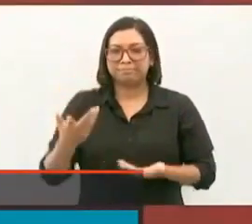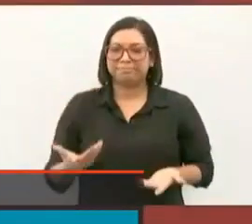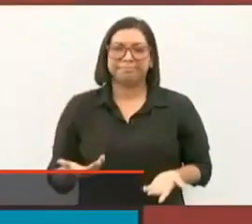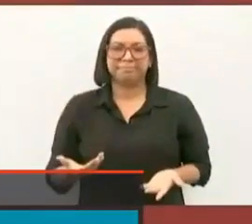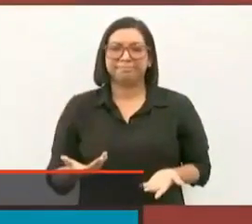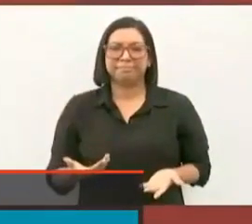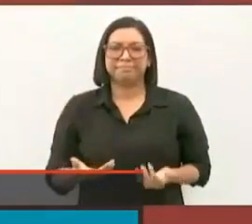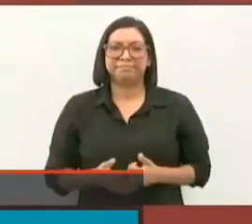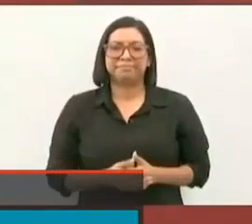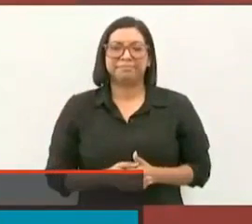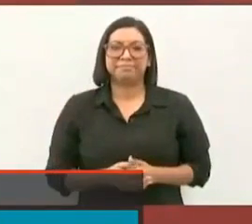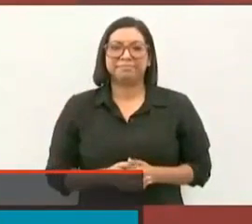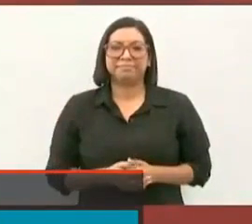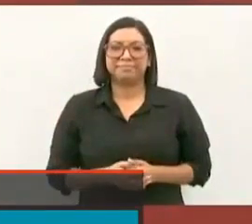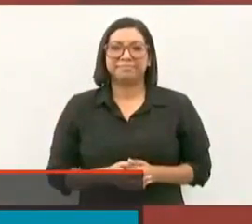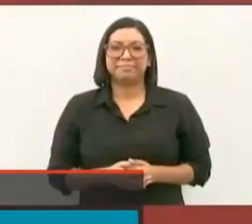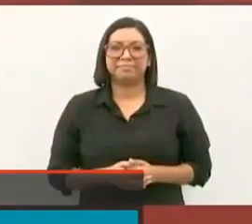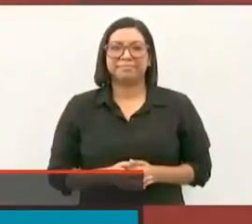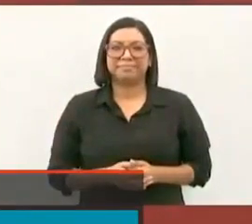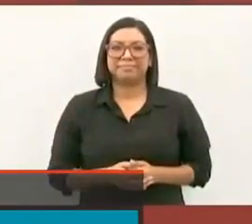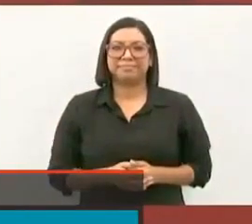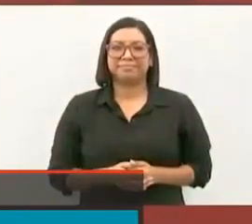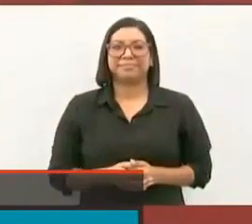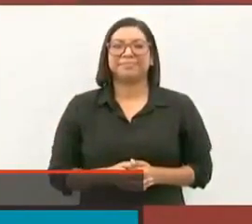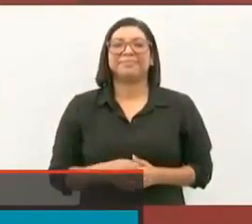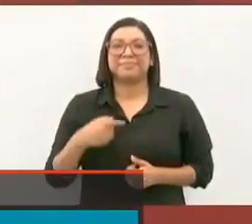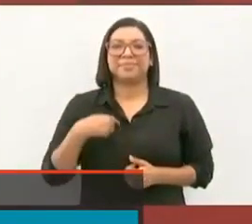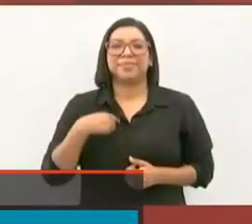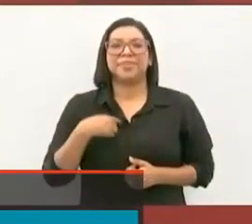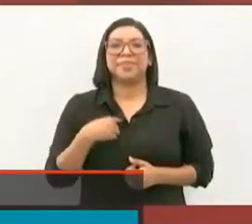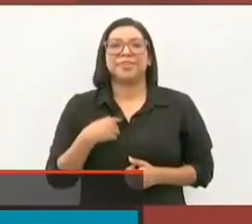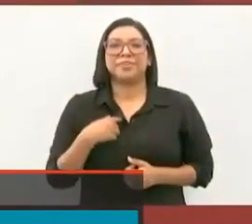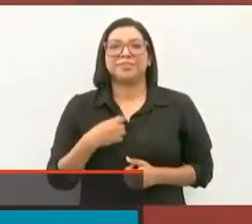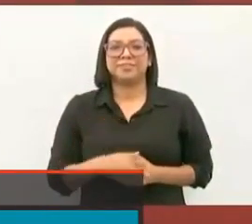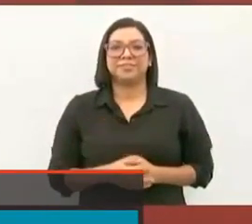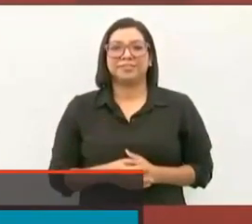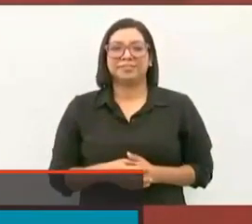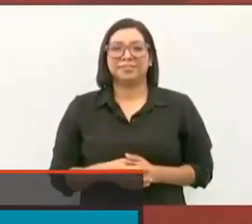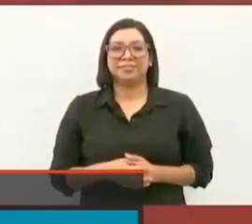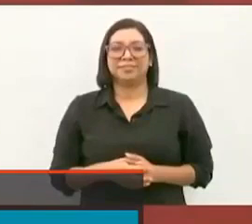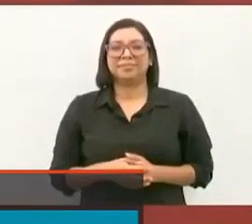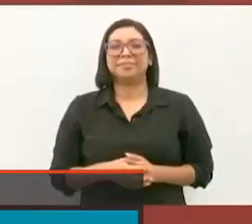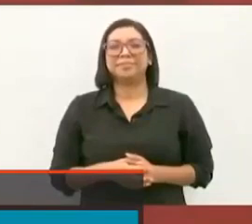Estoy a punto de hacer una señal de Campeche. Toma tu champotón.